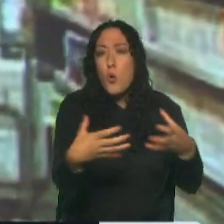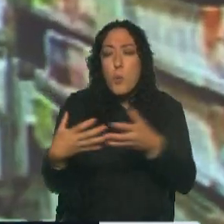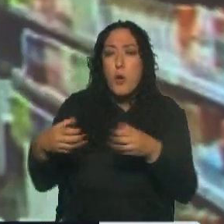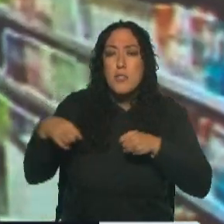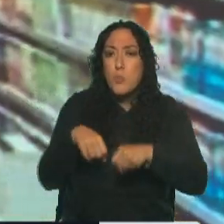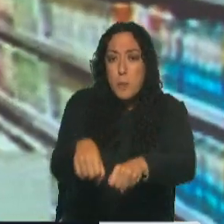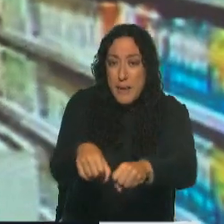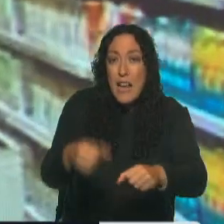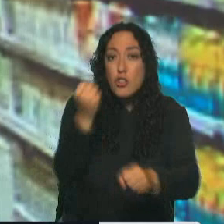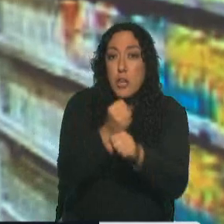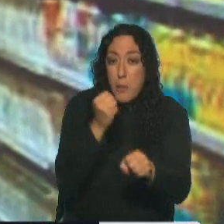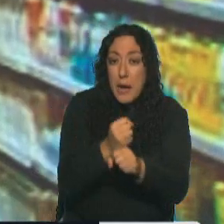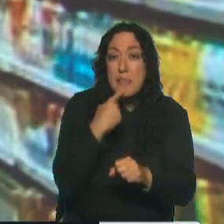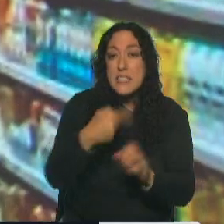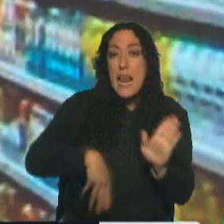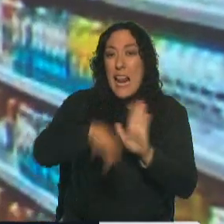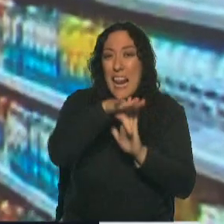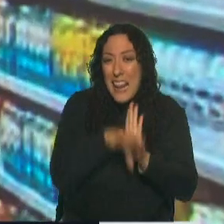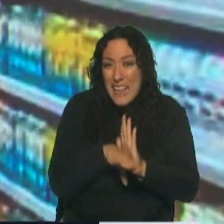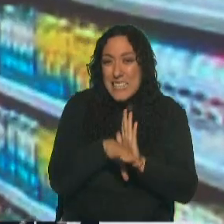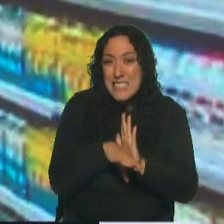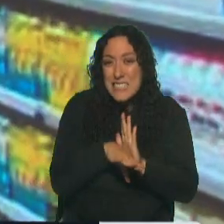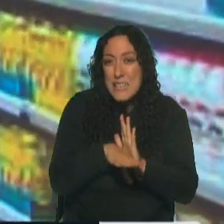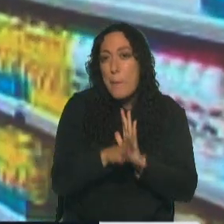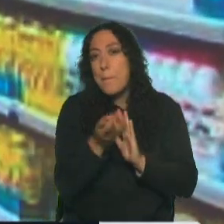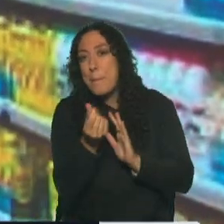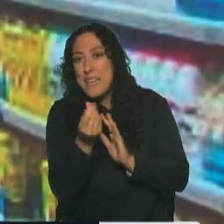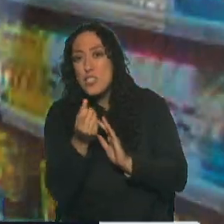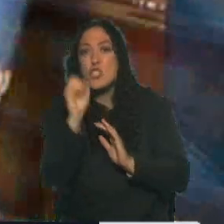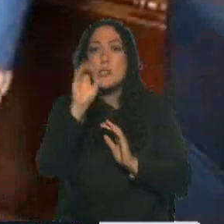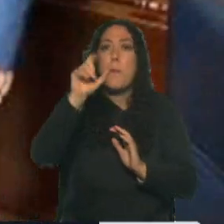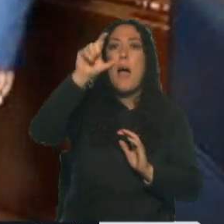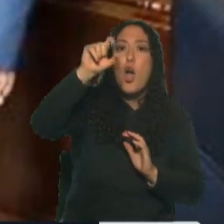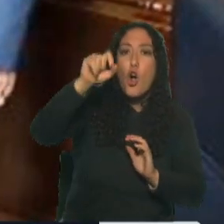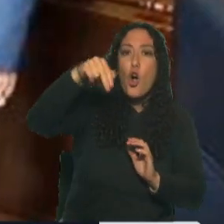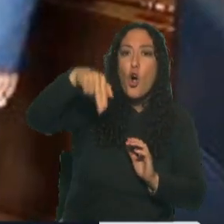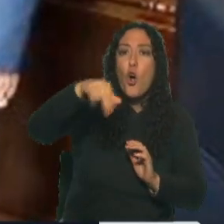a elaborar una lista de precios convenientes.